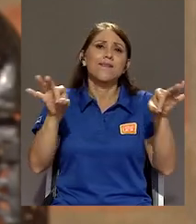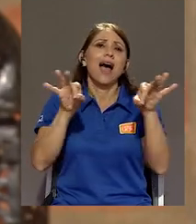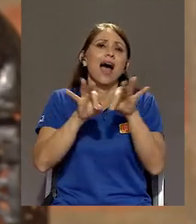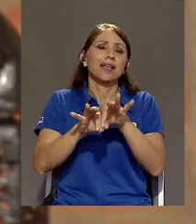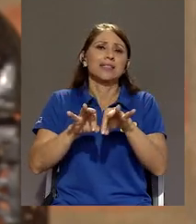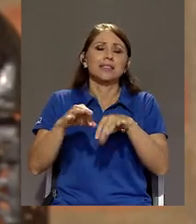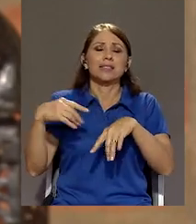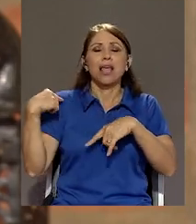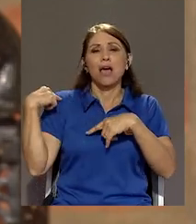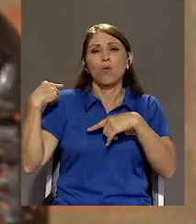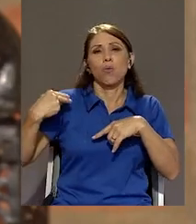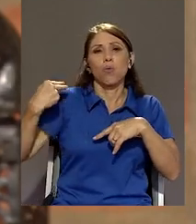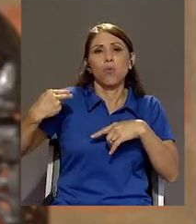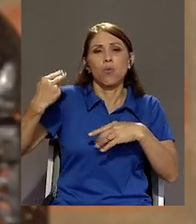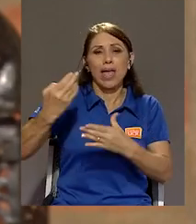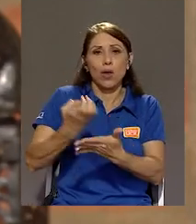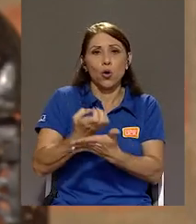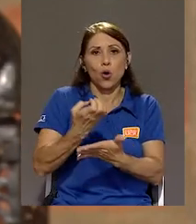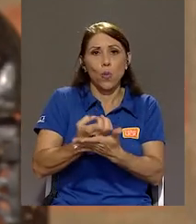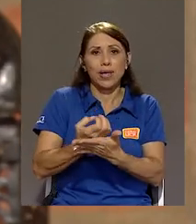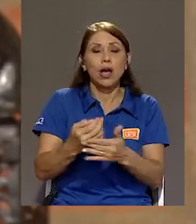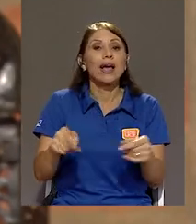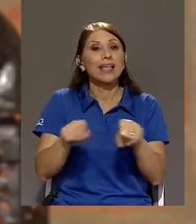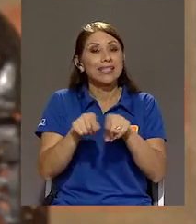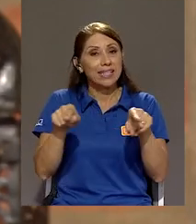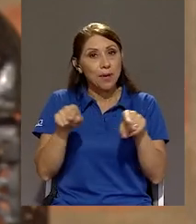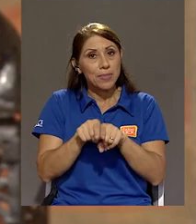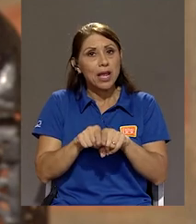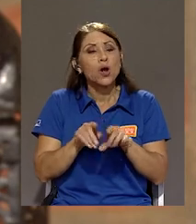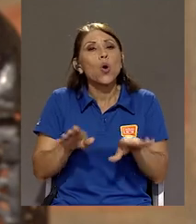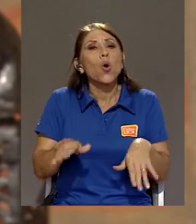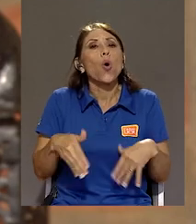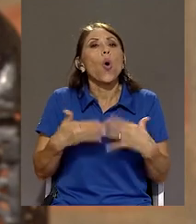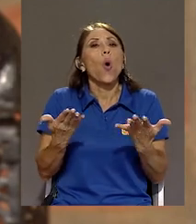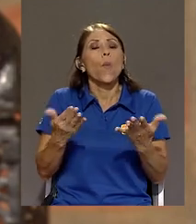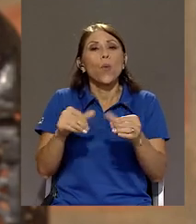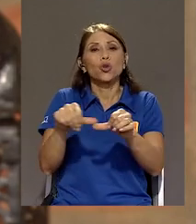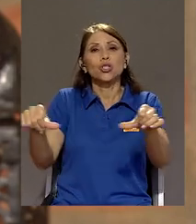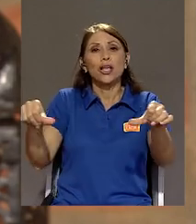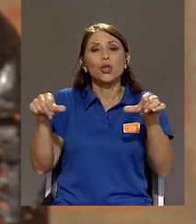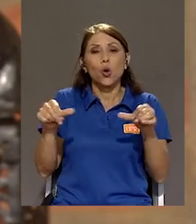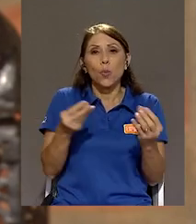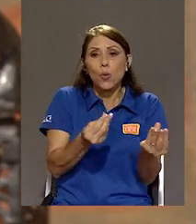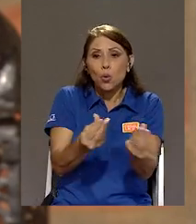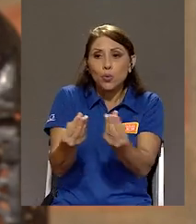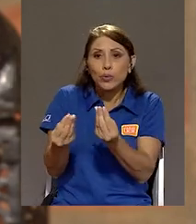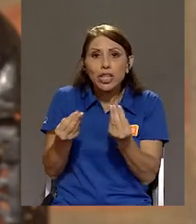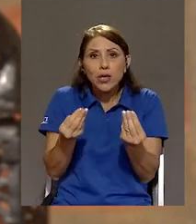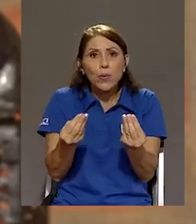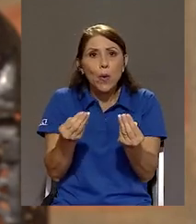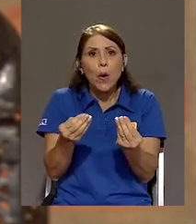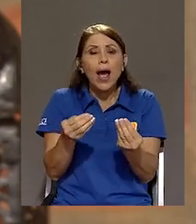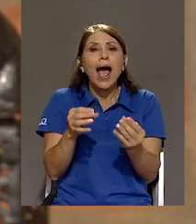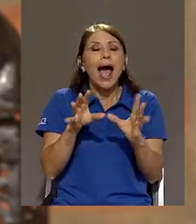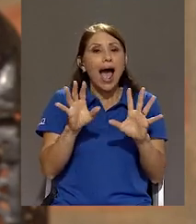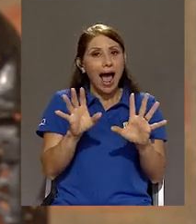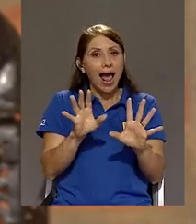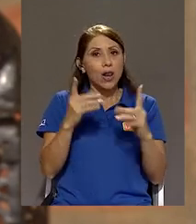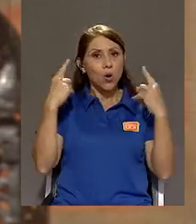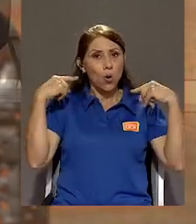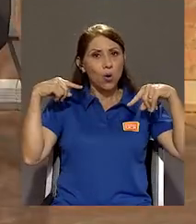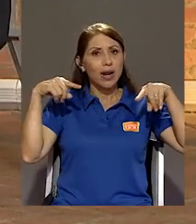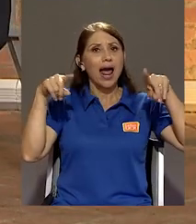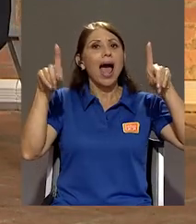largo de nuestra historia económica, sino cómo el sector productivo ha logrado ir capturando valor en